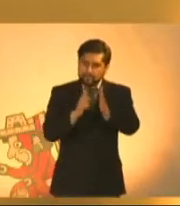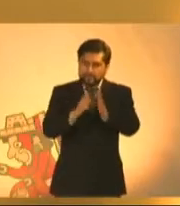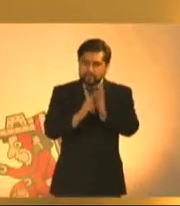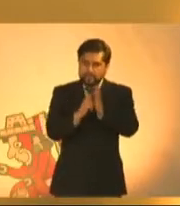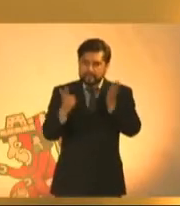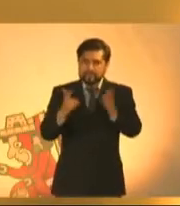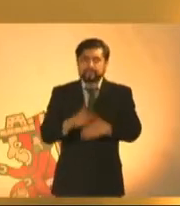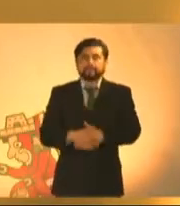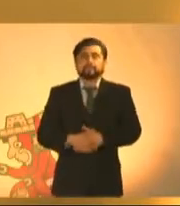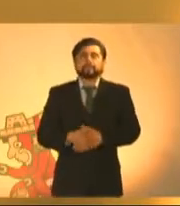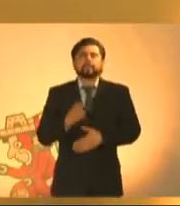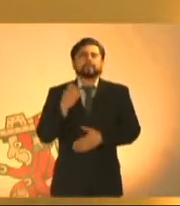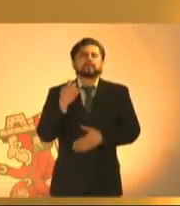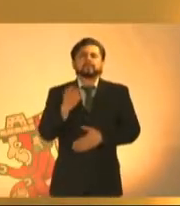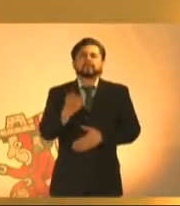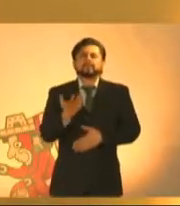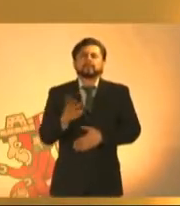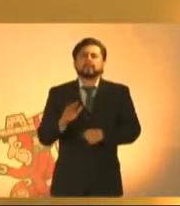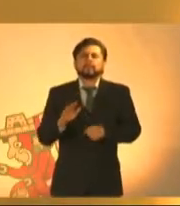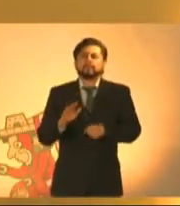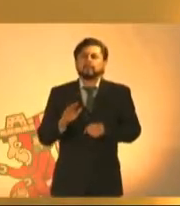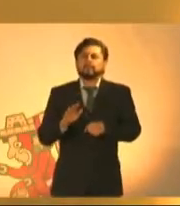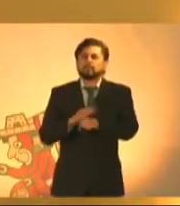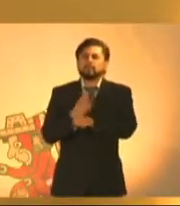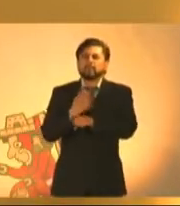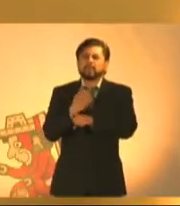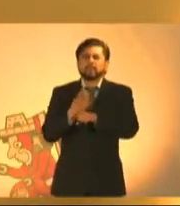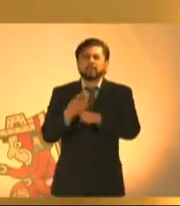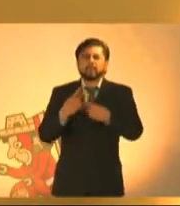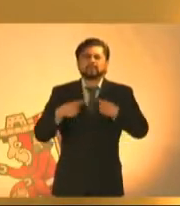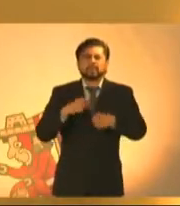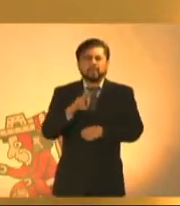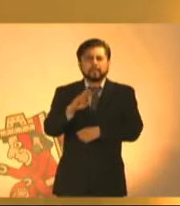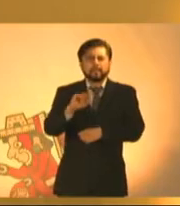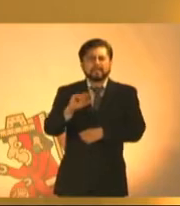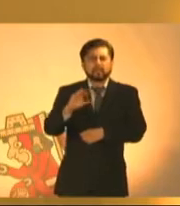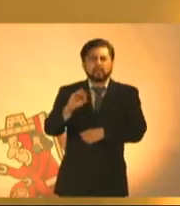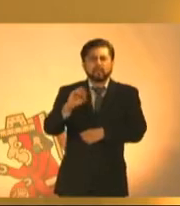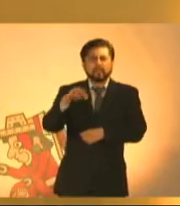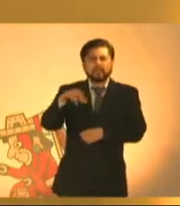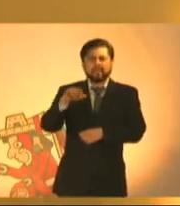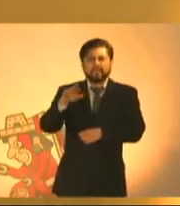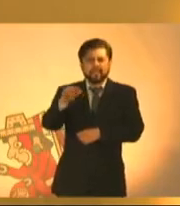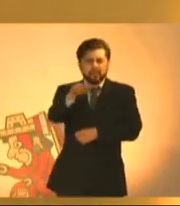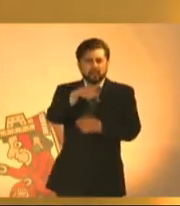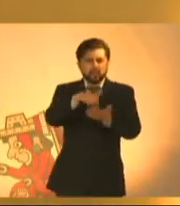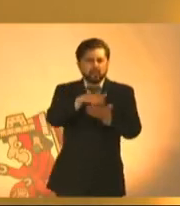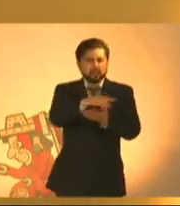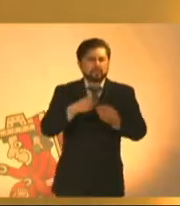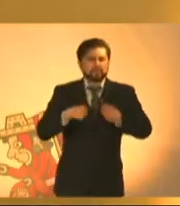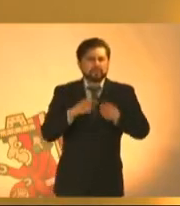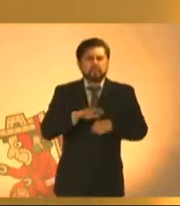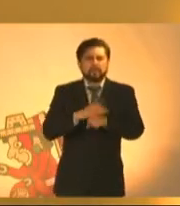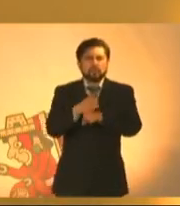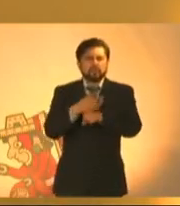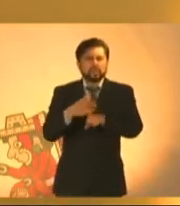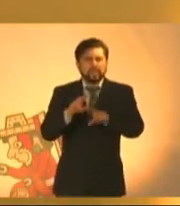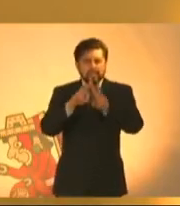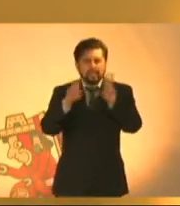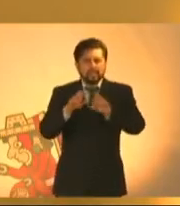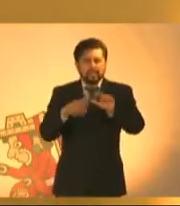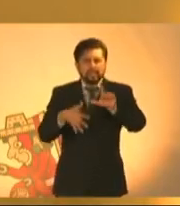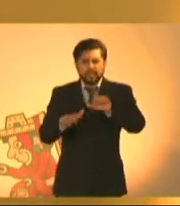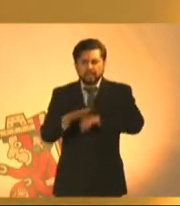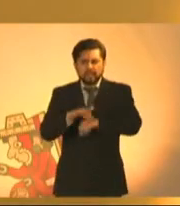a este fenómeno de porque los vascos navarros son tan latinoamericanistas con powell que hemos emigrado desde muy joven